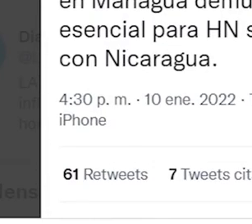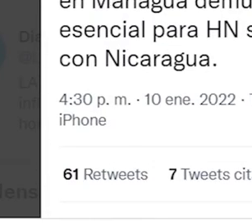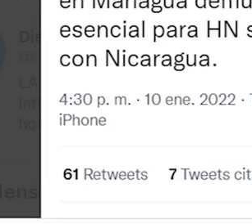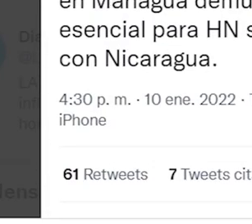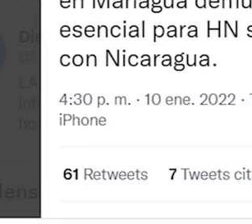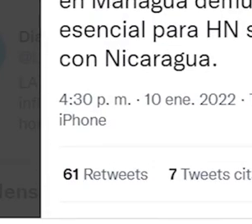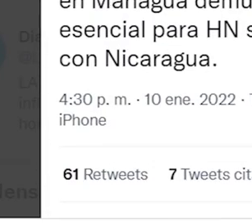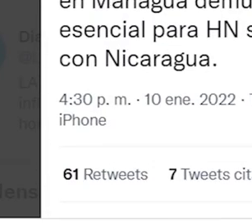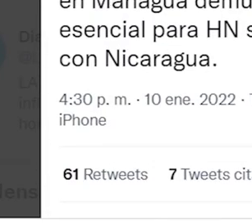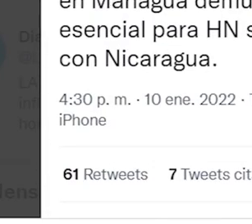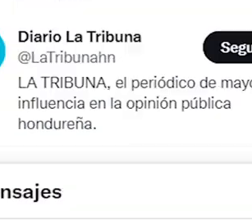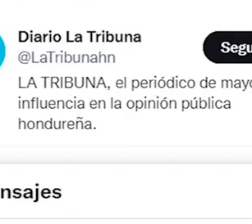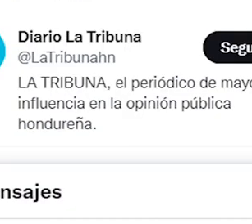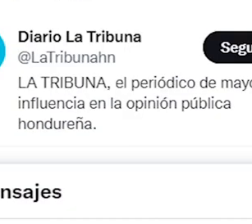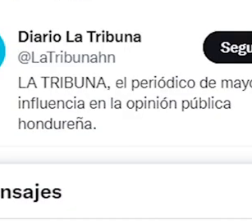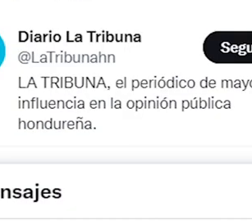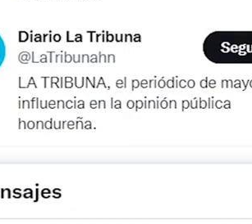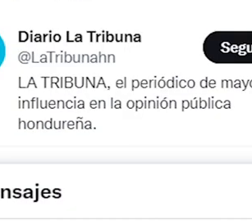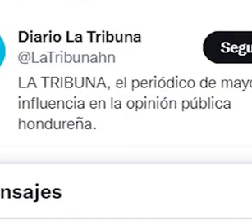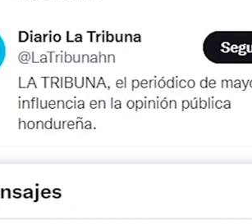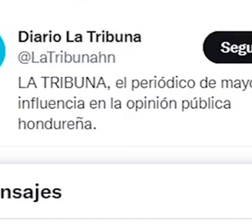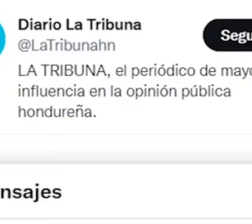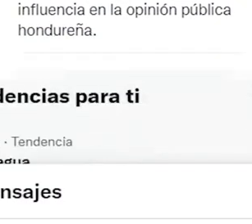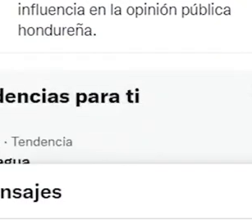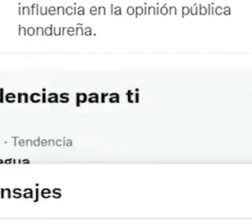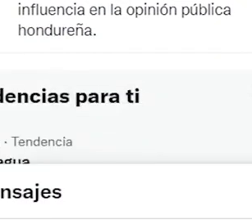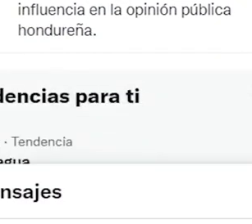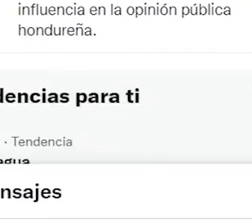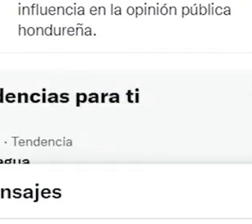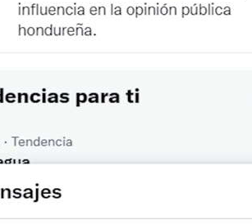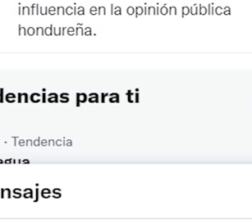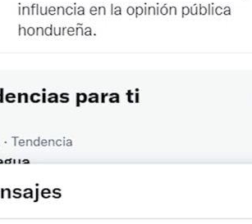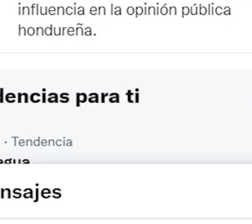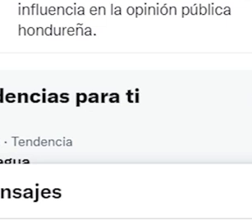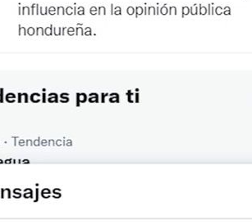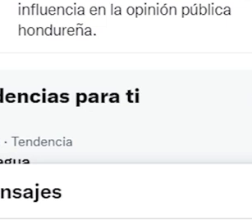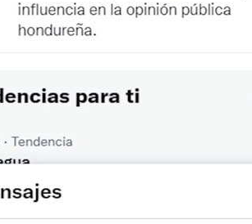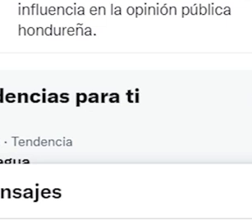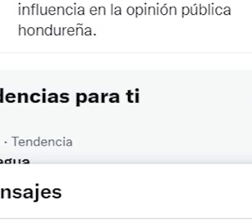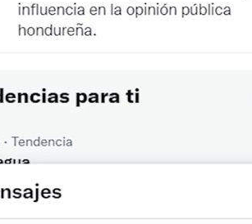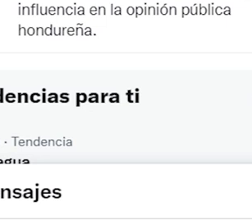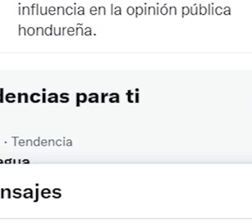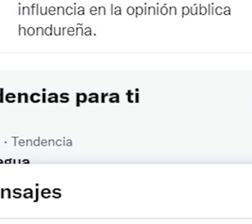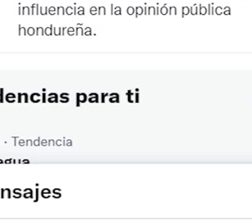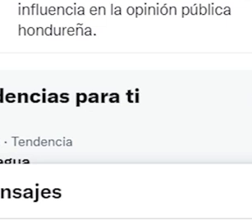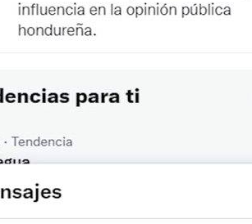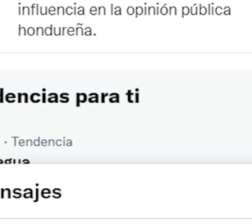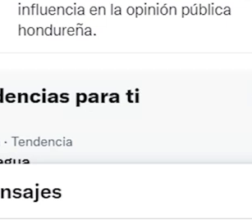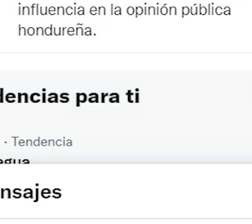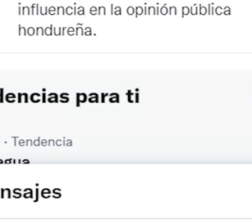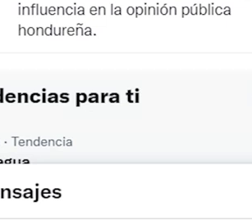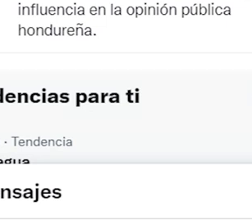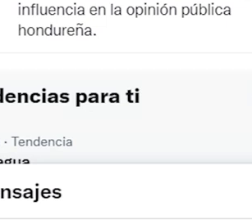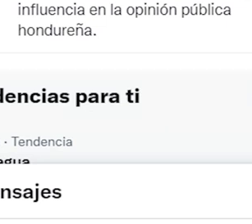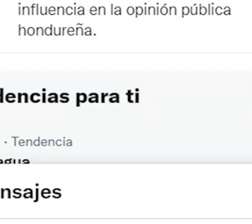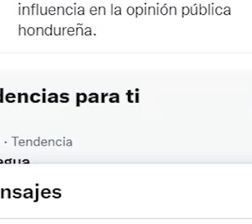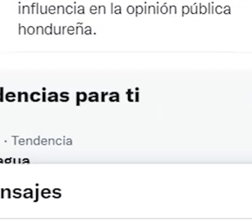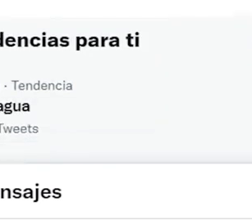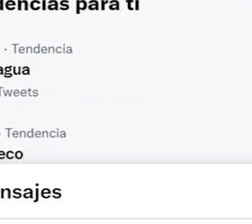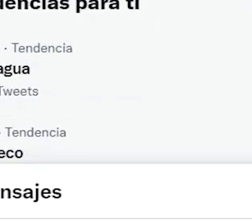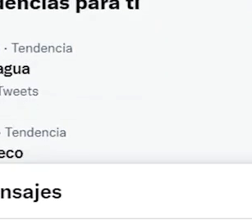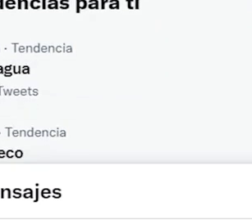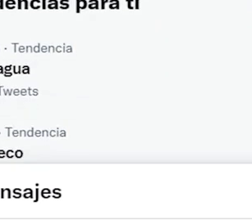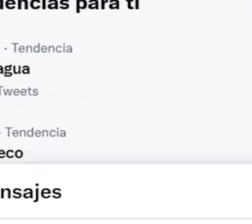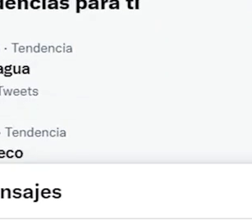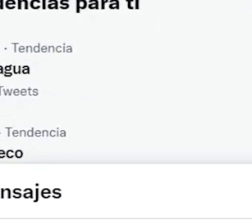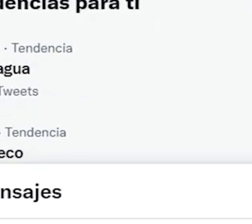derecho de Honduras de salida al Pacífico, hasta rechaza el Tratado de Honduras y Nicaragua que acepta la sentencia de La Haya.